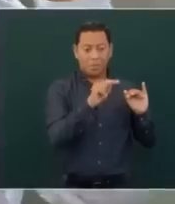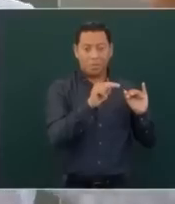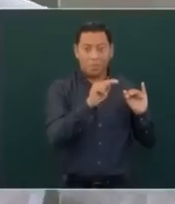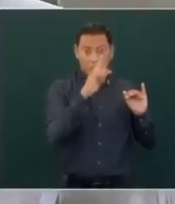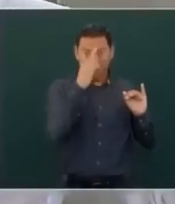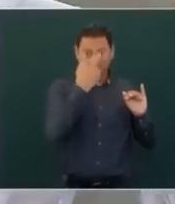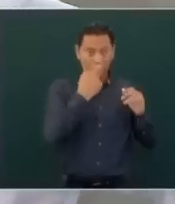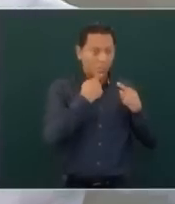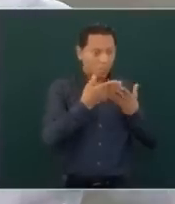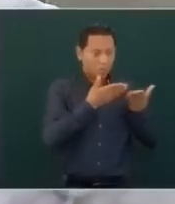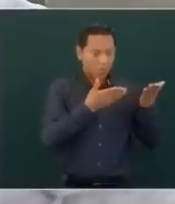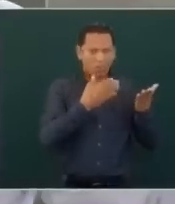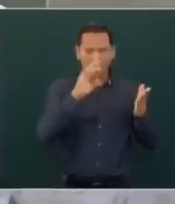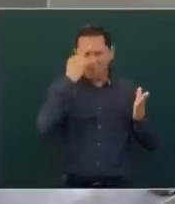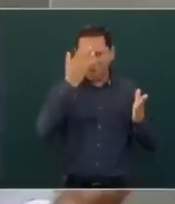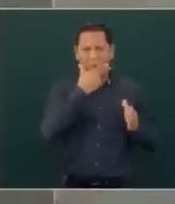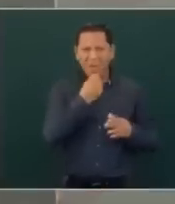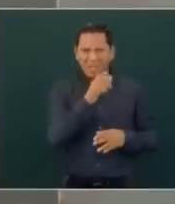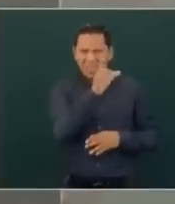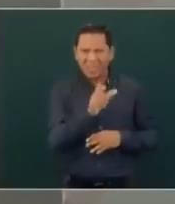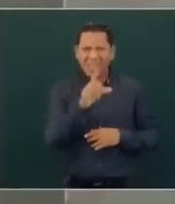Acuérdense que Diego Fernández de Ceballos